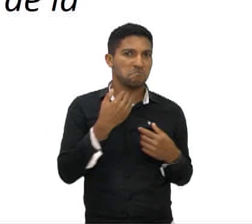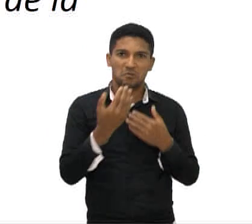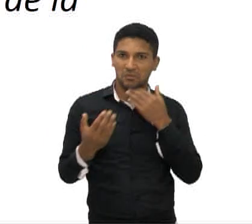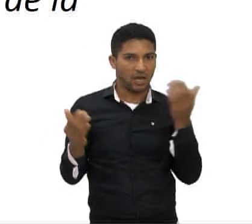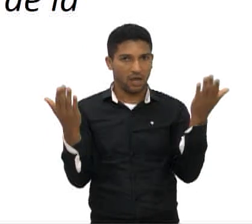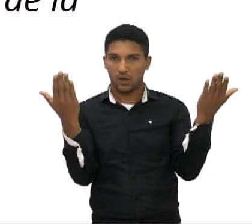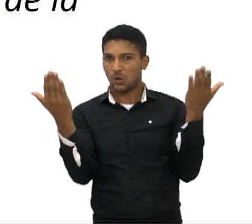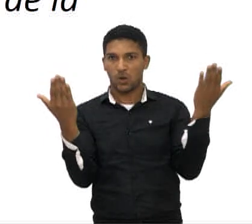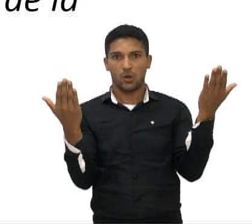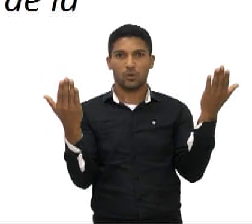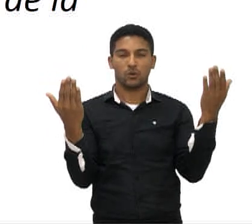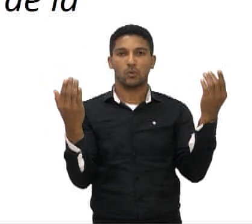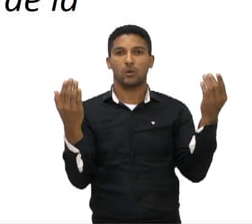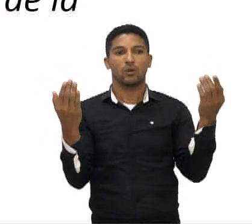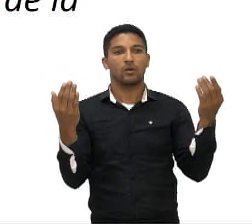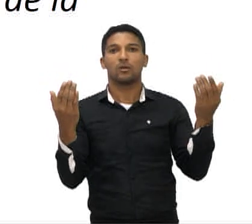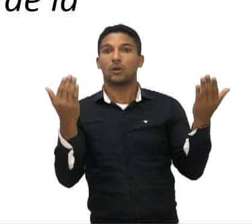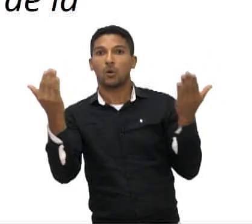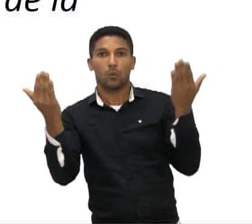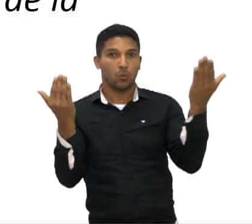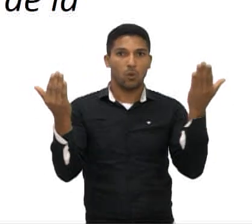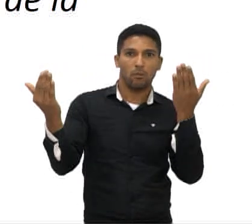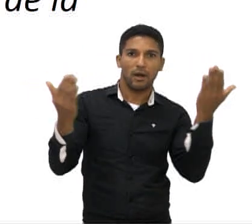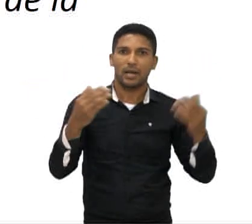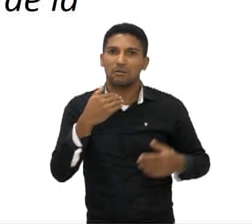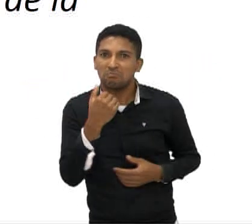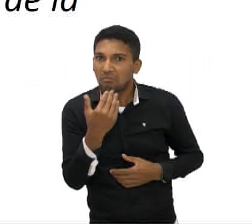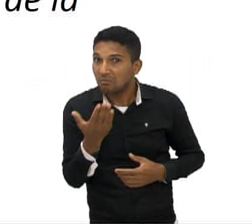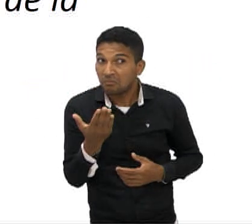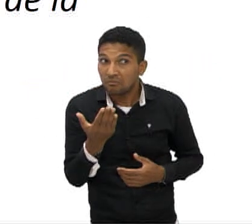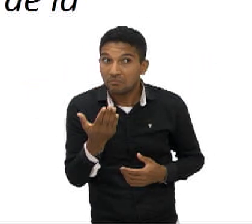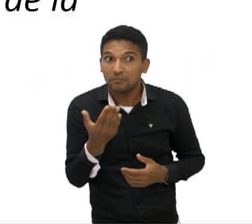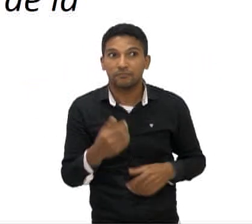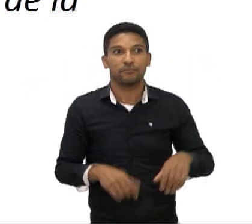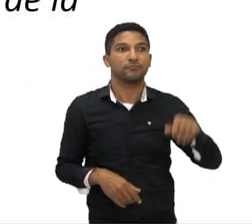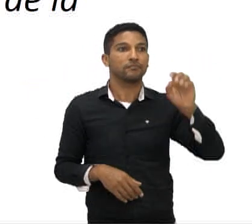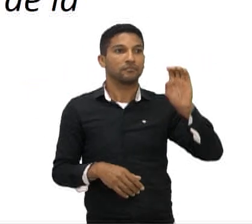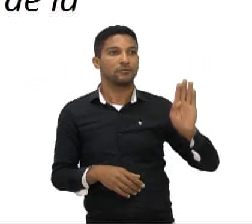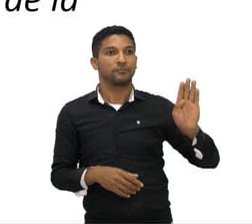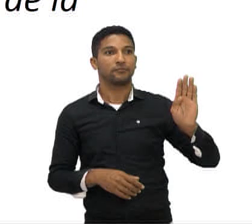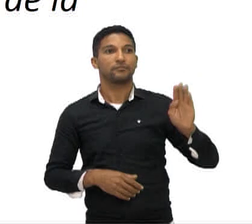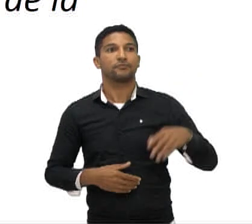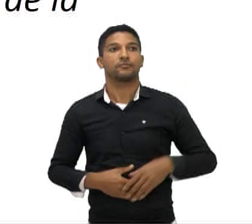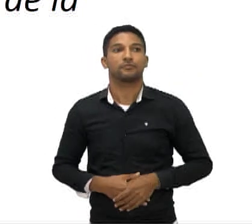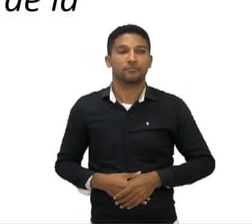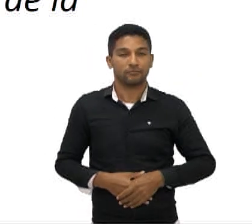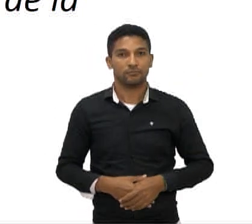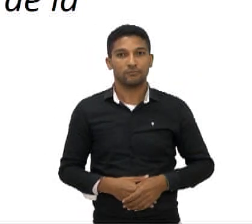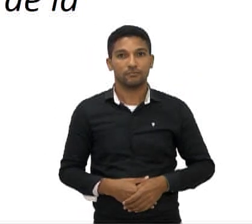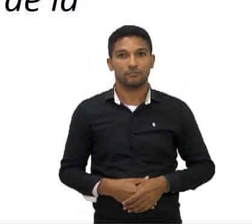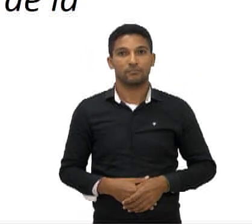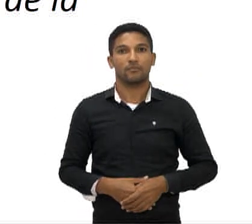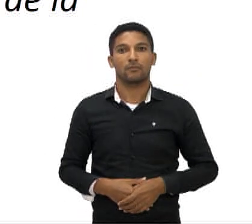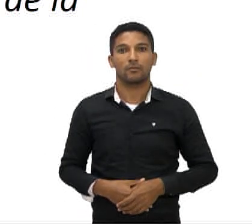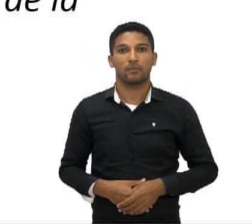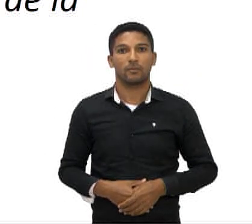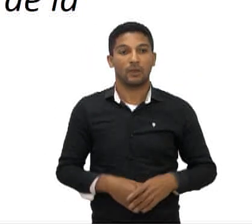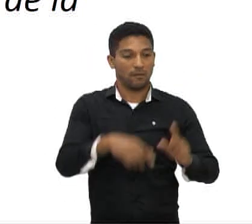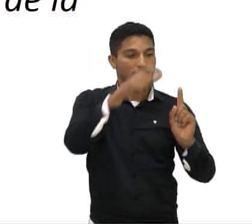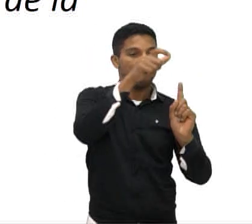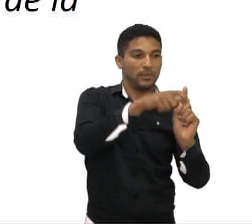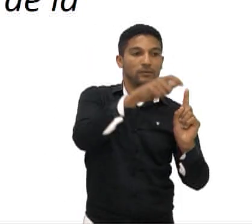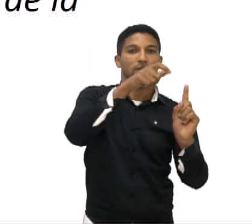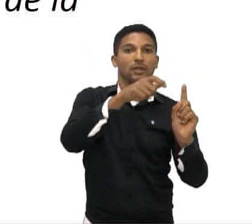no representan aspectos históricos reales. Letra B. Los personajes en las